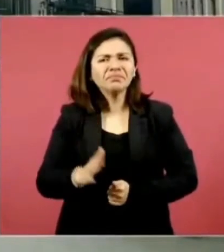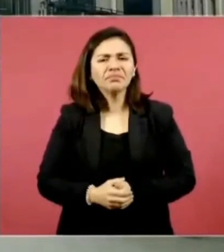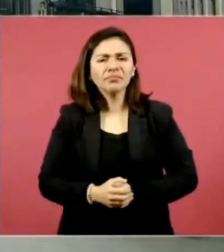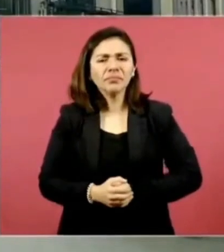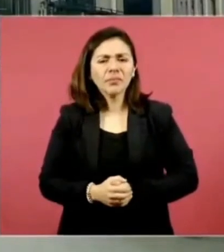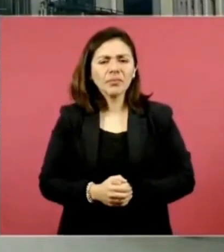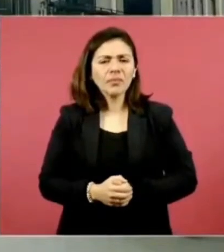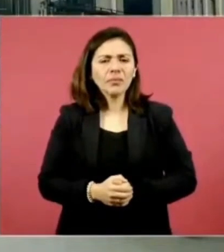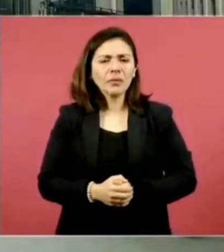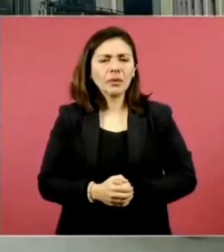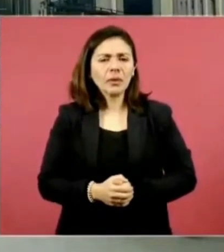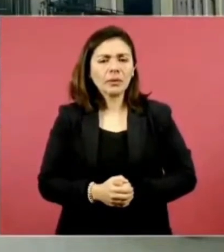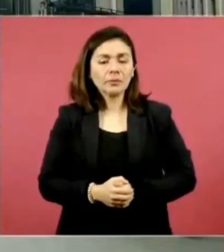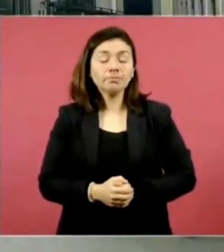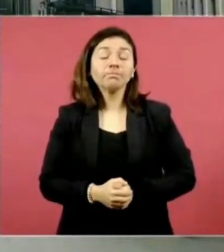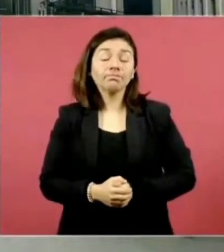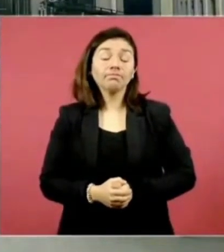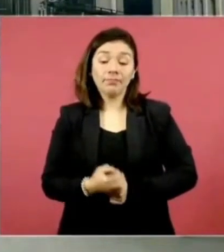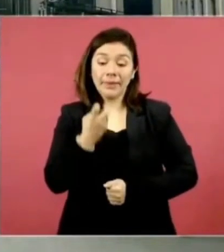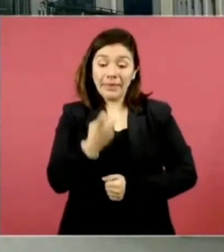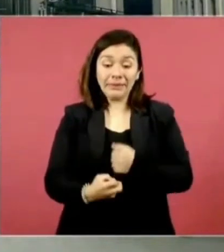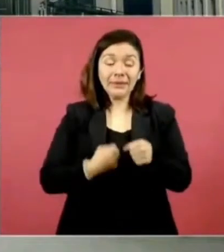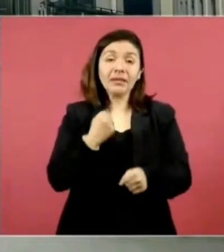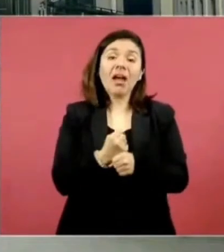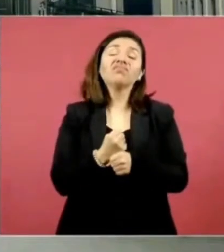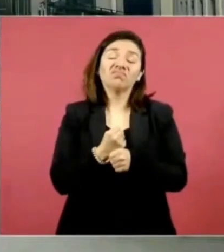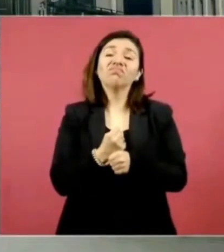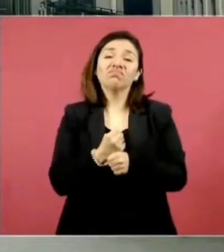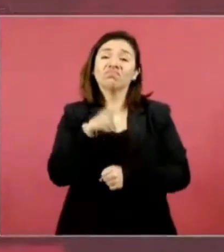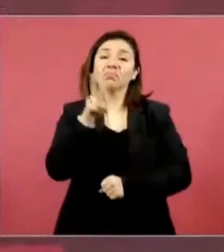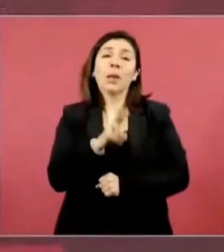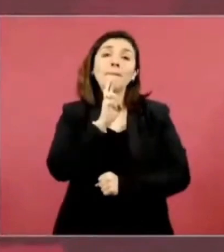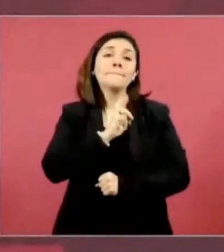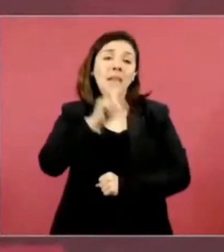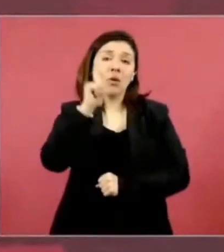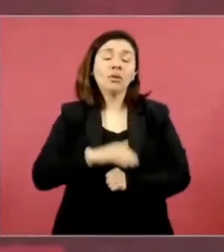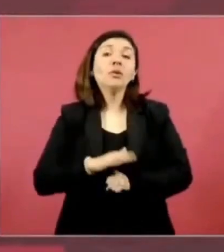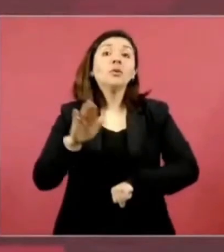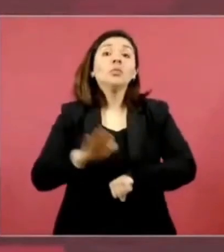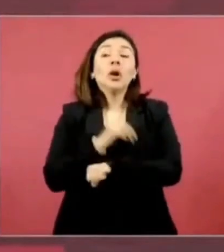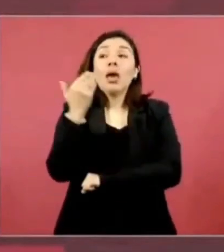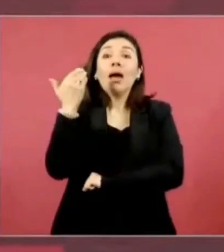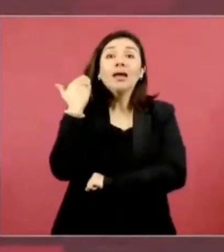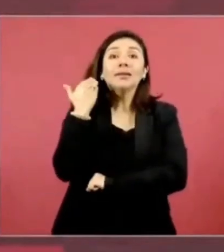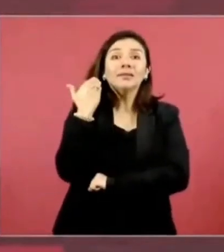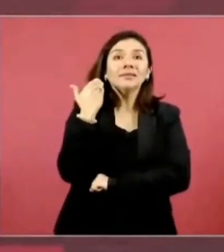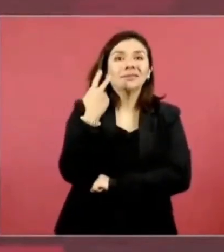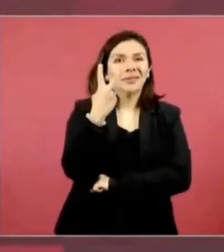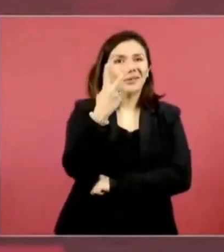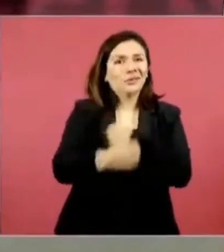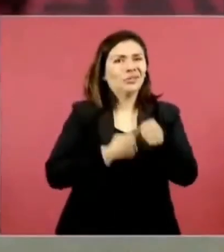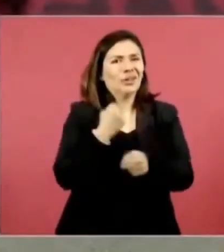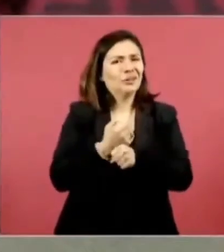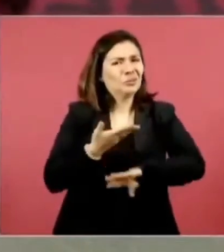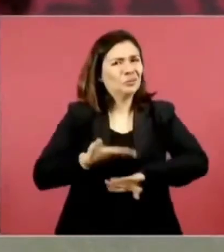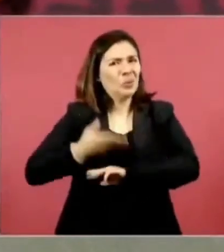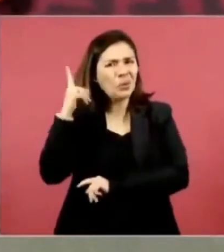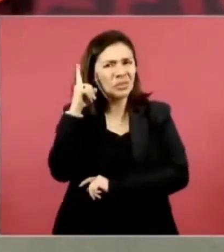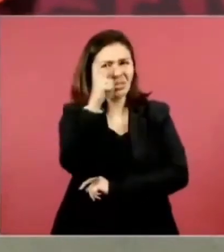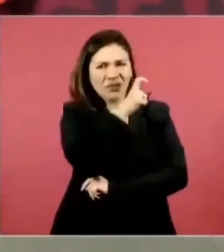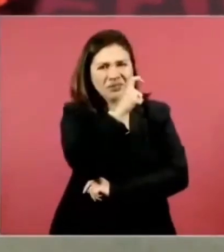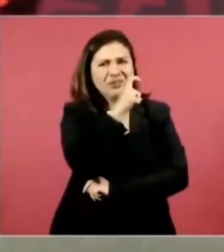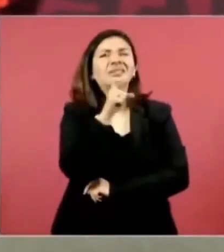Sí, este es uno de los mejores años. Es que pasamos dos muy difíciles, los de la